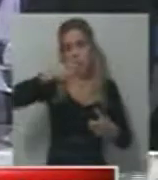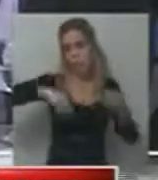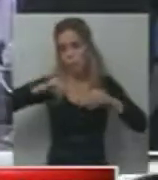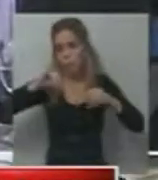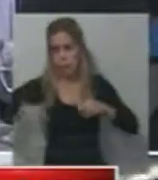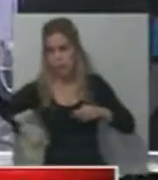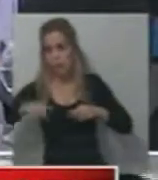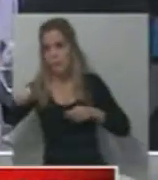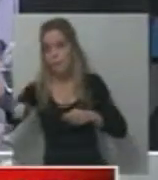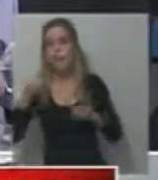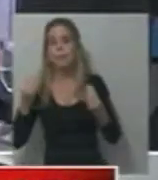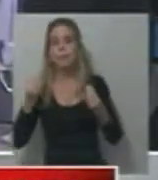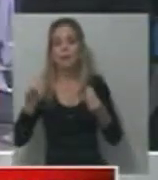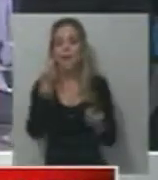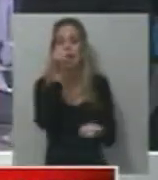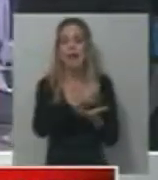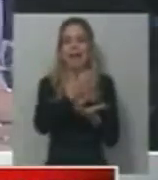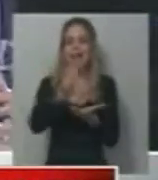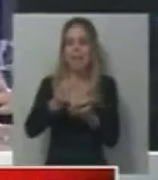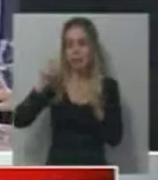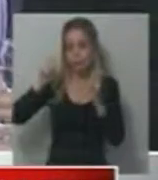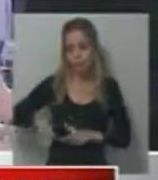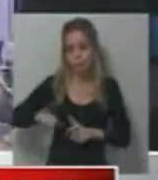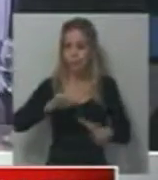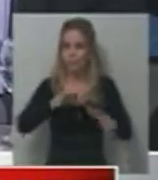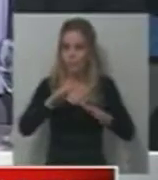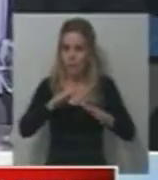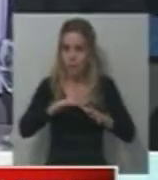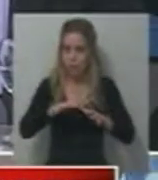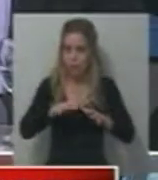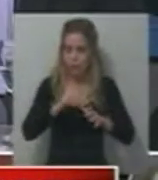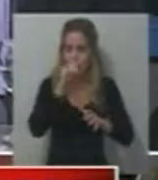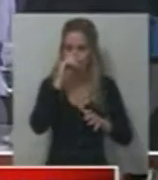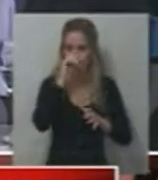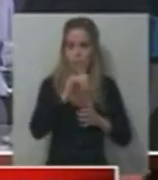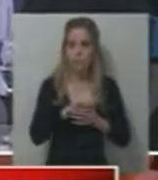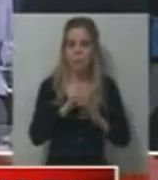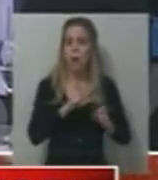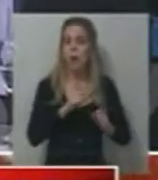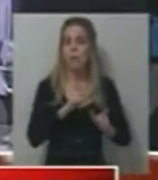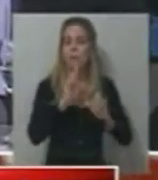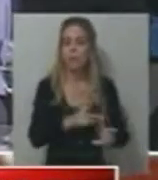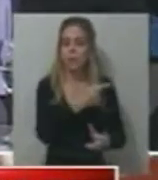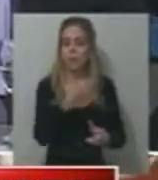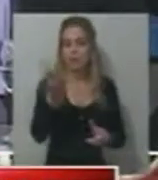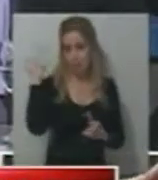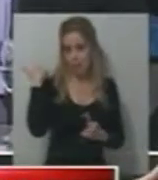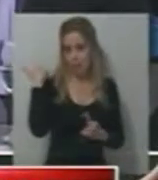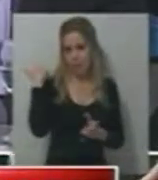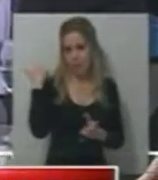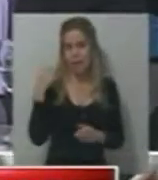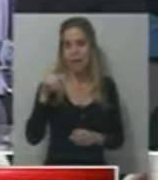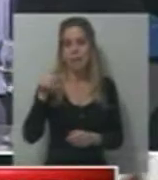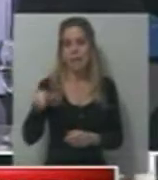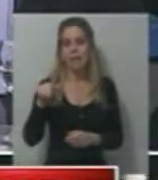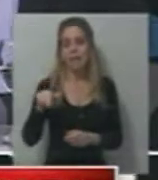votos automáticamente. No hay un efecto transferencia, que es lo que veníamos charlando la semana pasada. Subió mucho la imagen de Cristina, mucho,